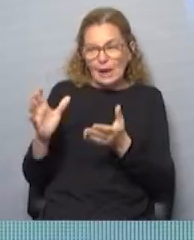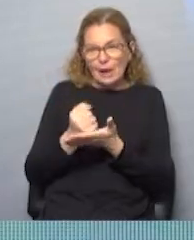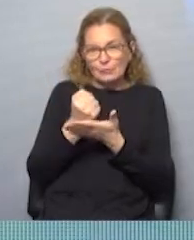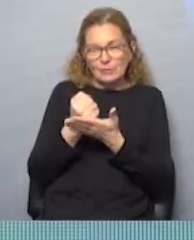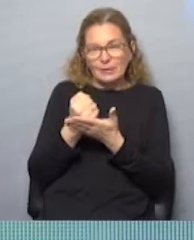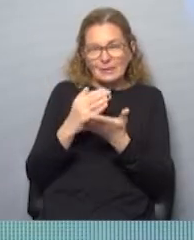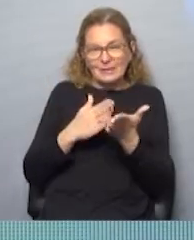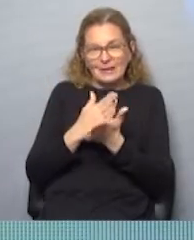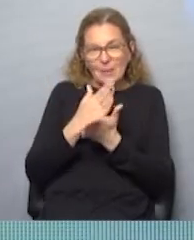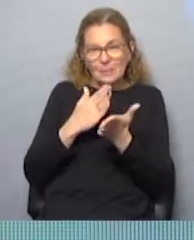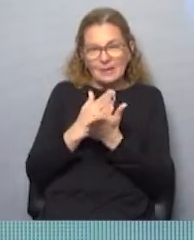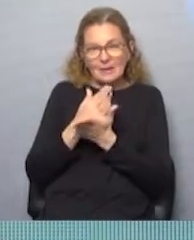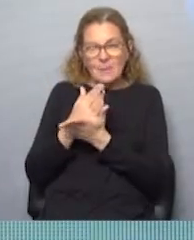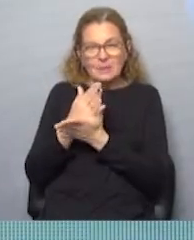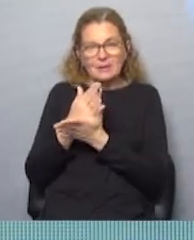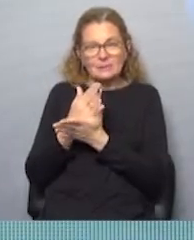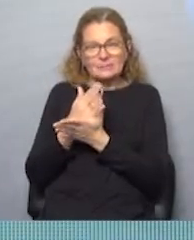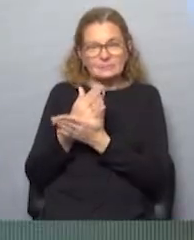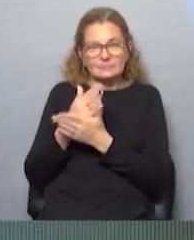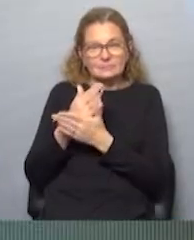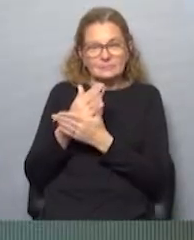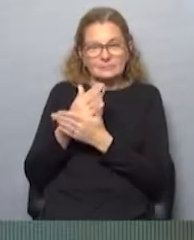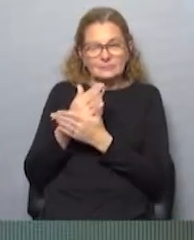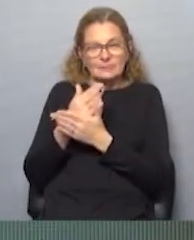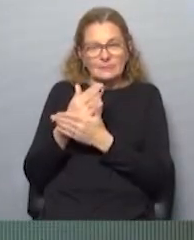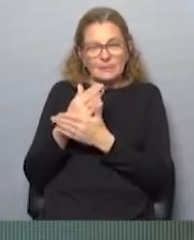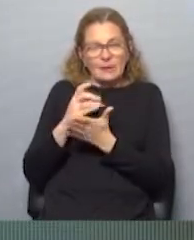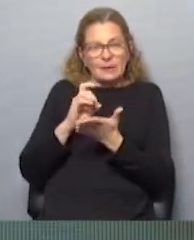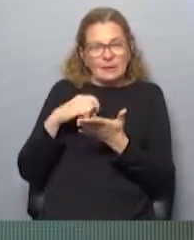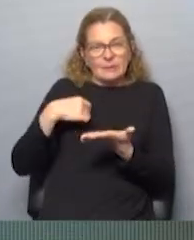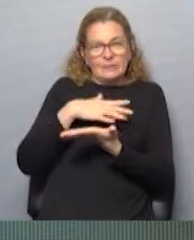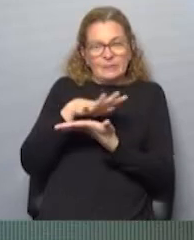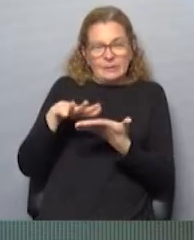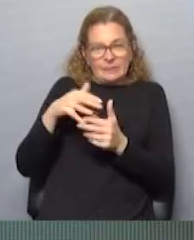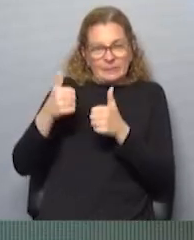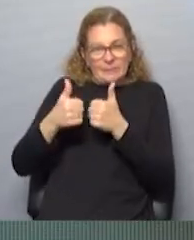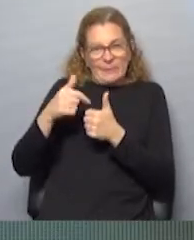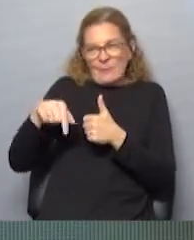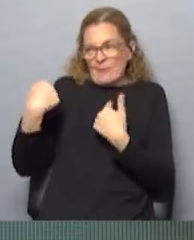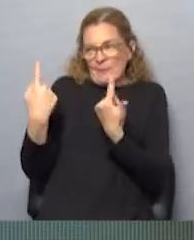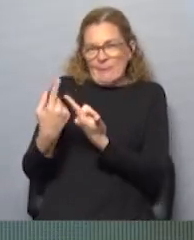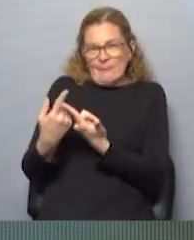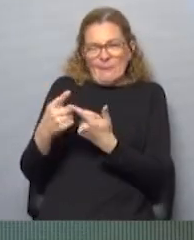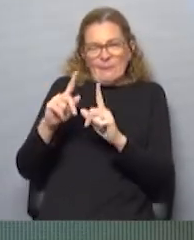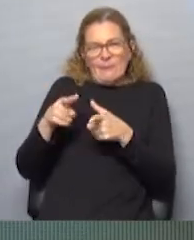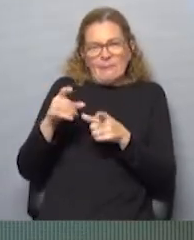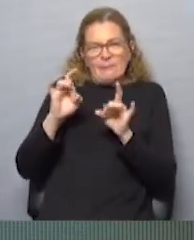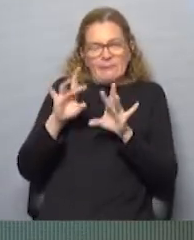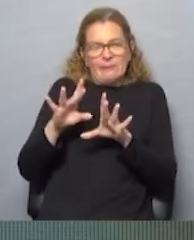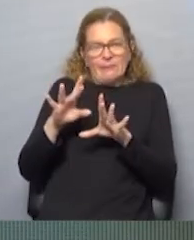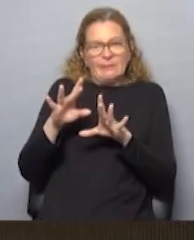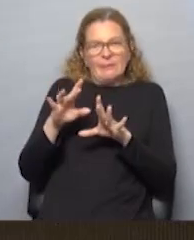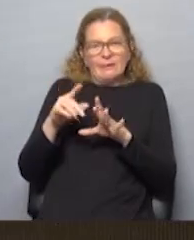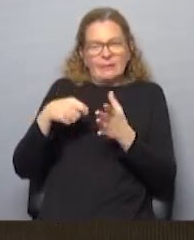siempre este son en situación de competencia con los demás y solamente se